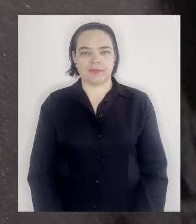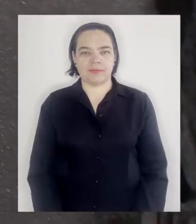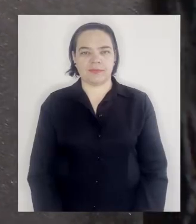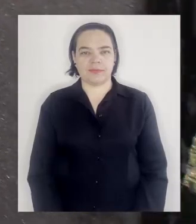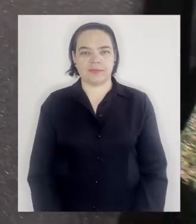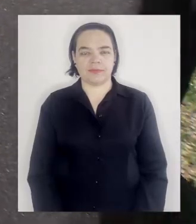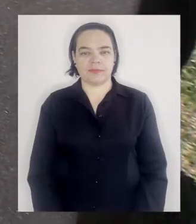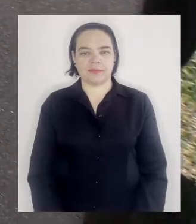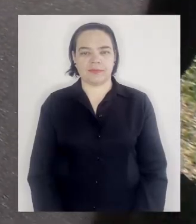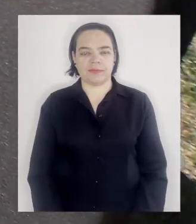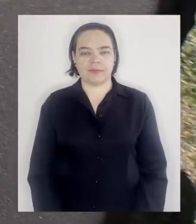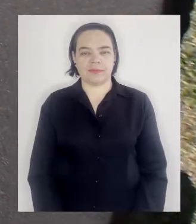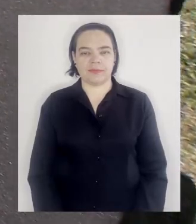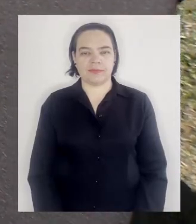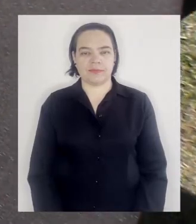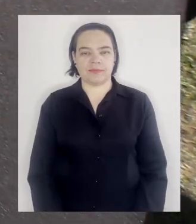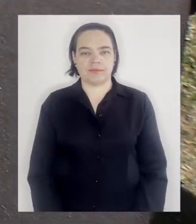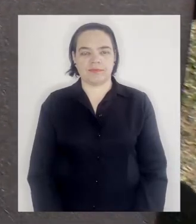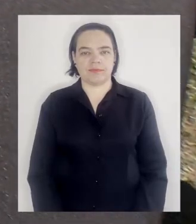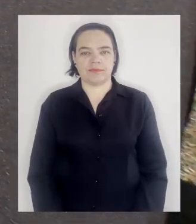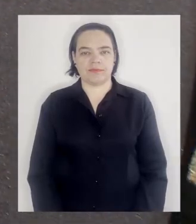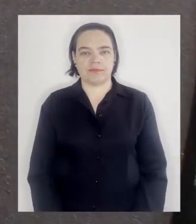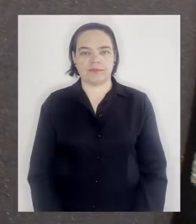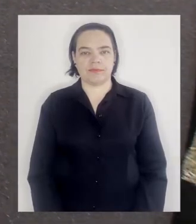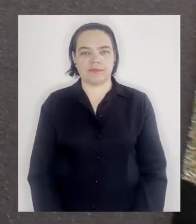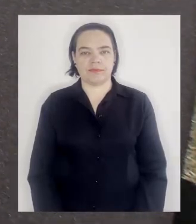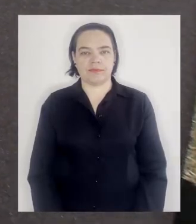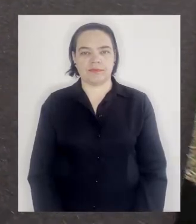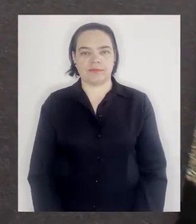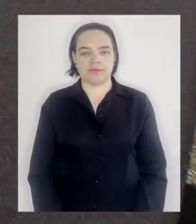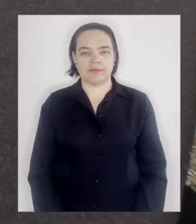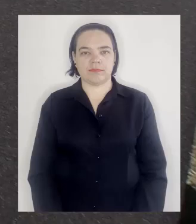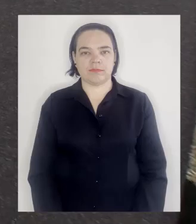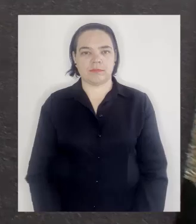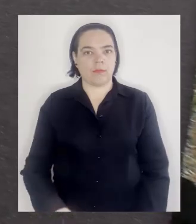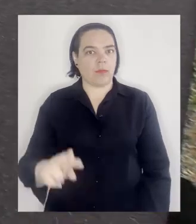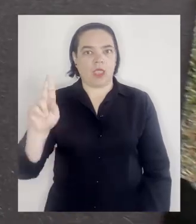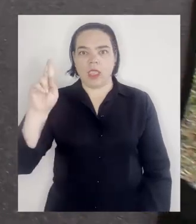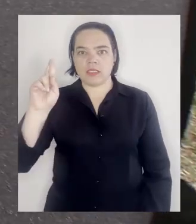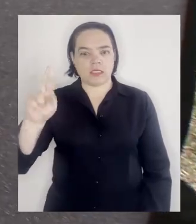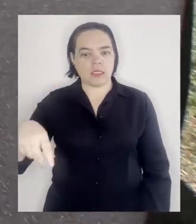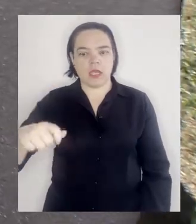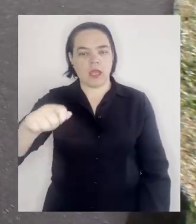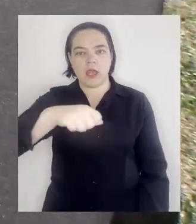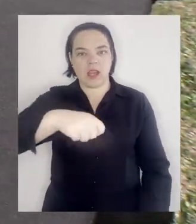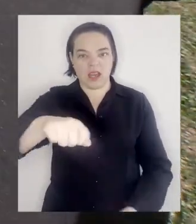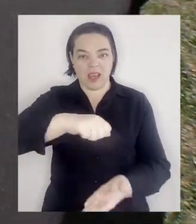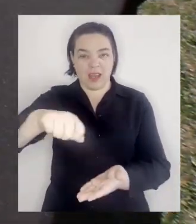Yo puedo pasar sin rayar la sartén. Sin rayar la sartén.